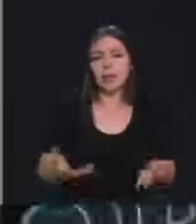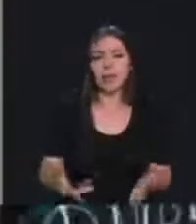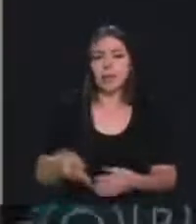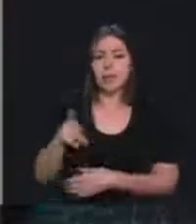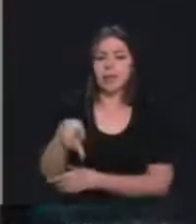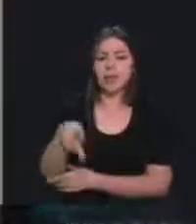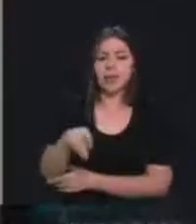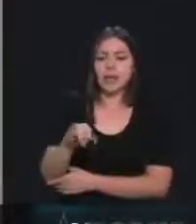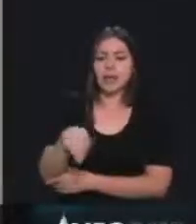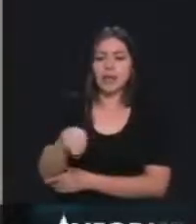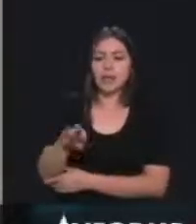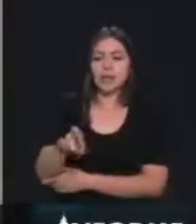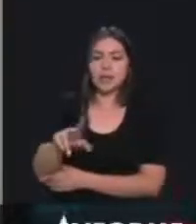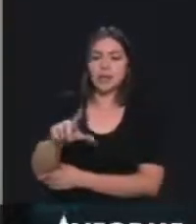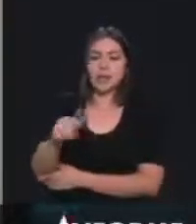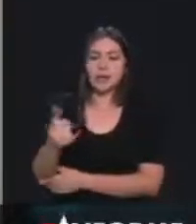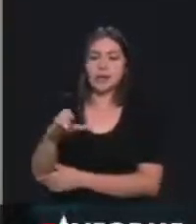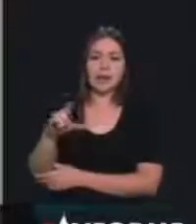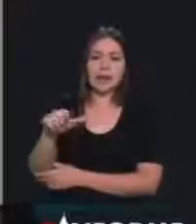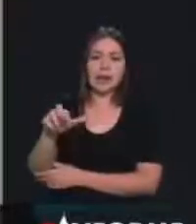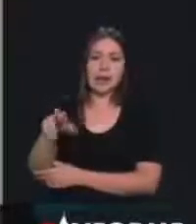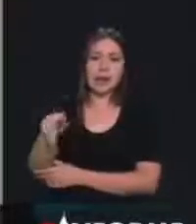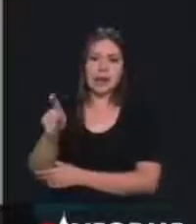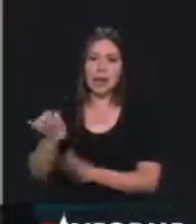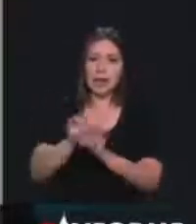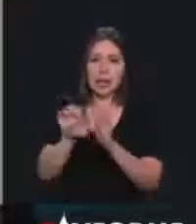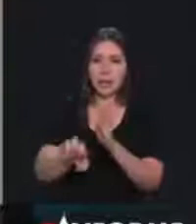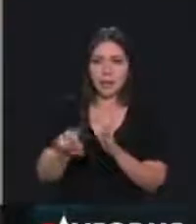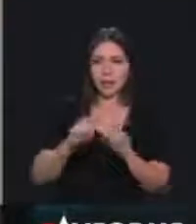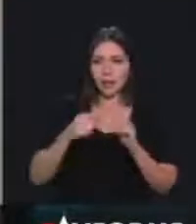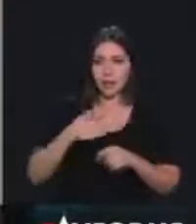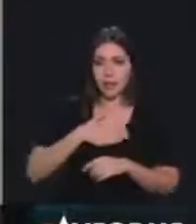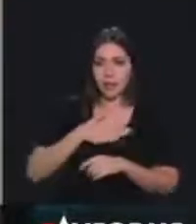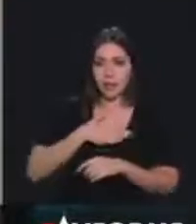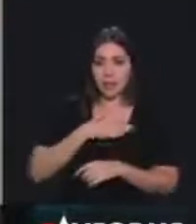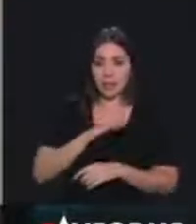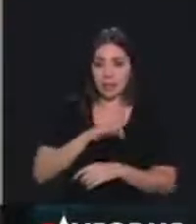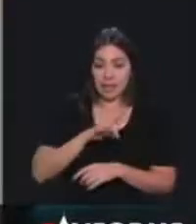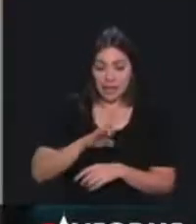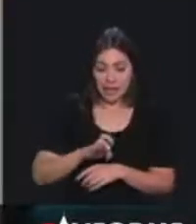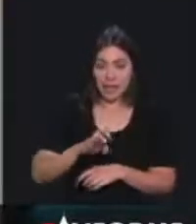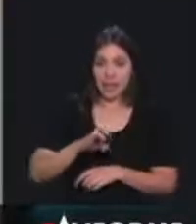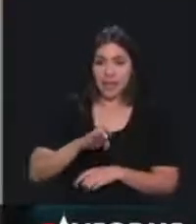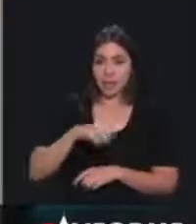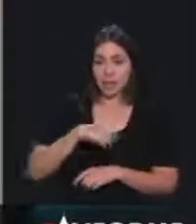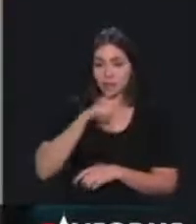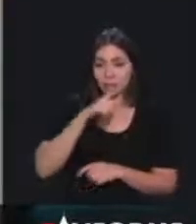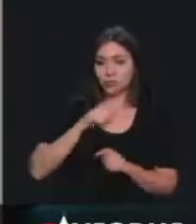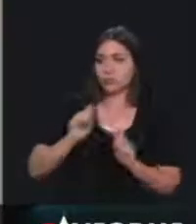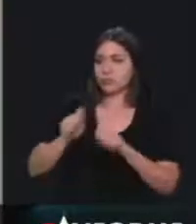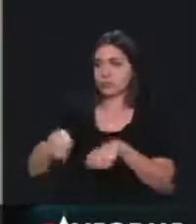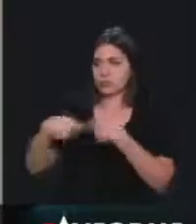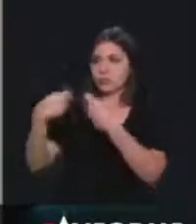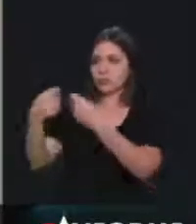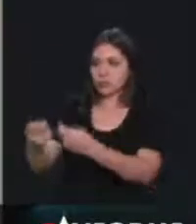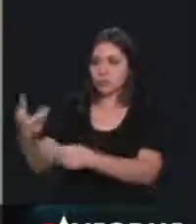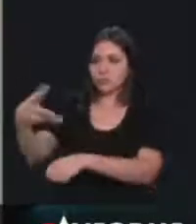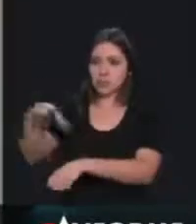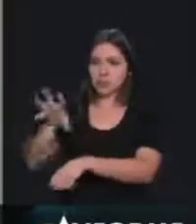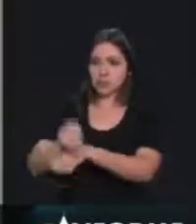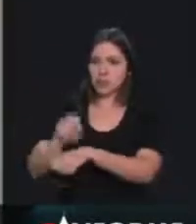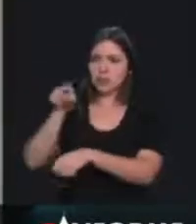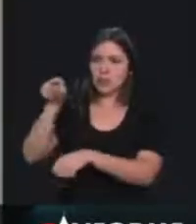¿ok? Kimberly-Clark pueda suministrar a esta empresa de papel, ¿no? De grandes